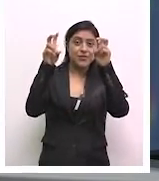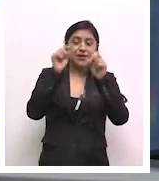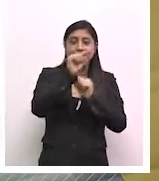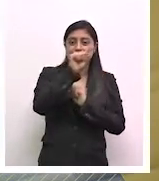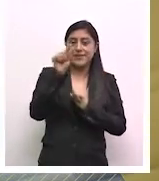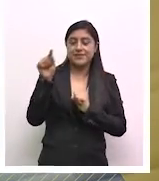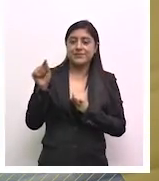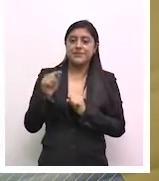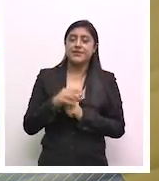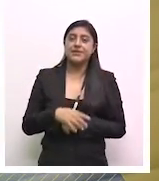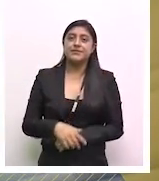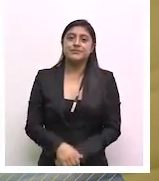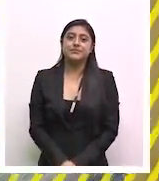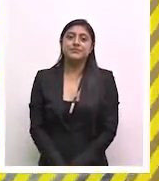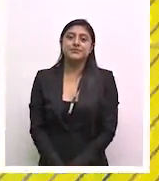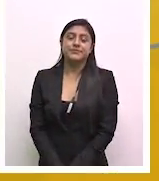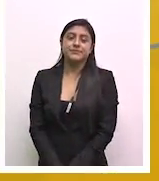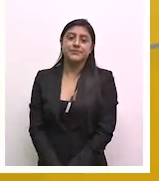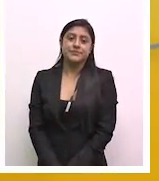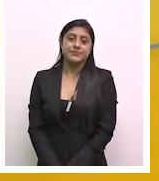semana.